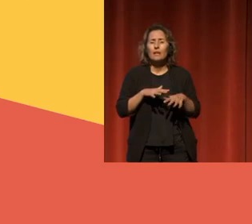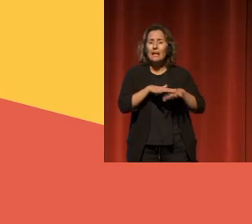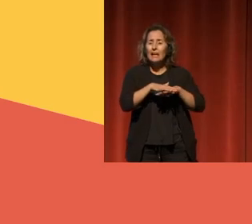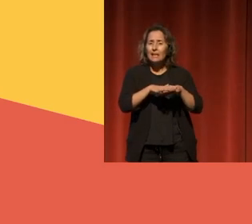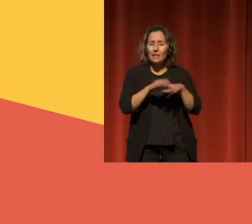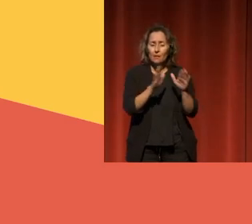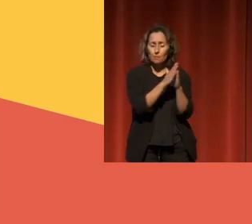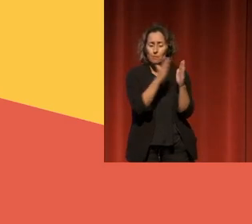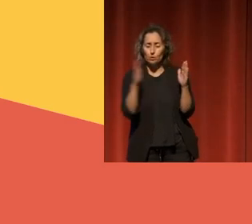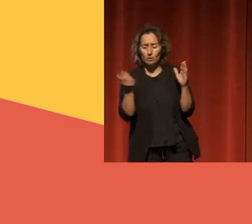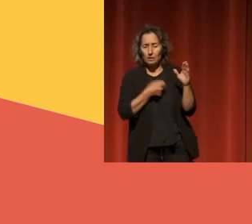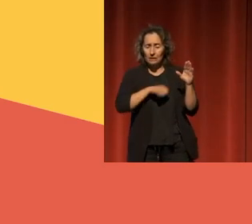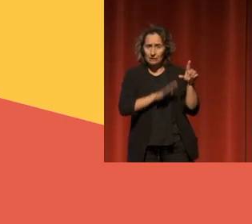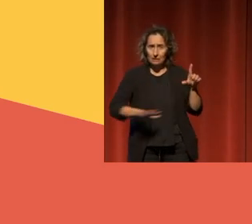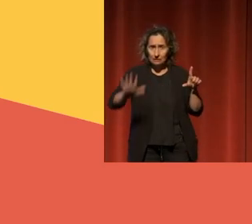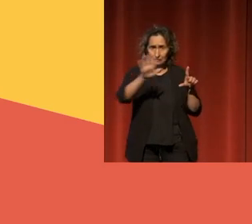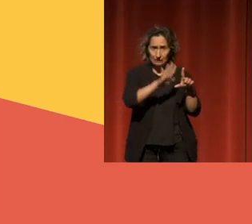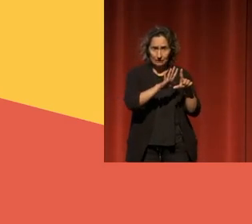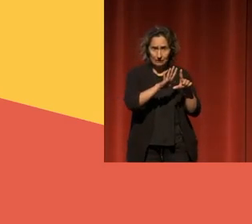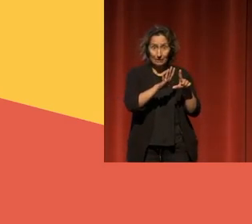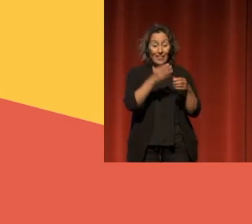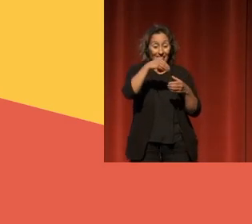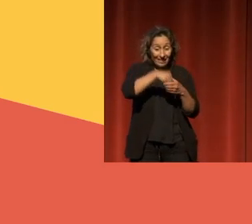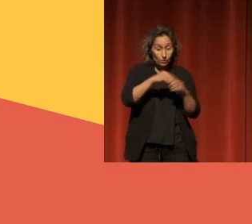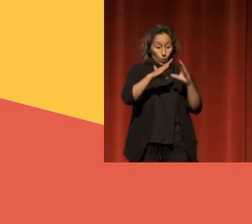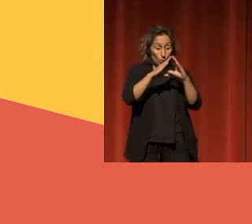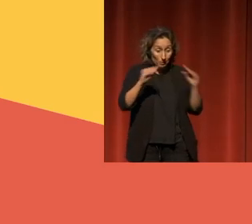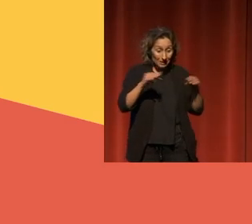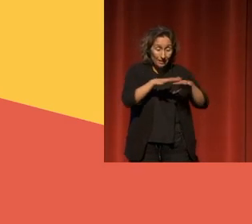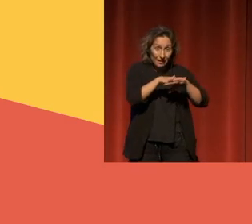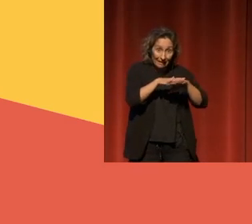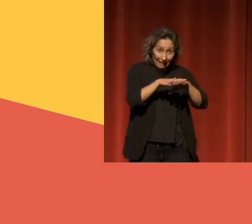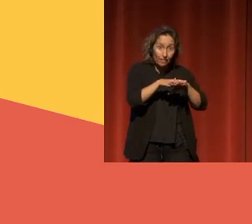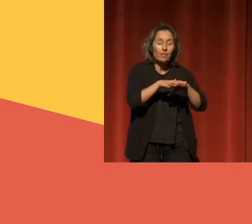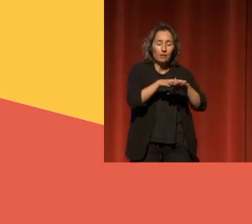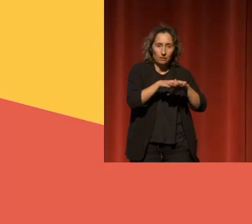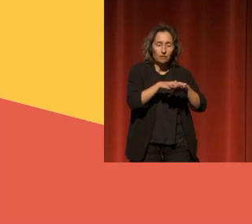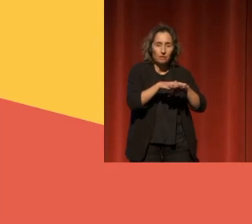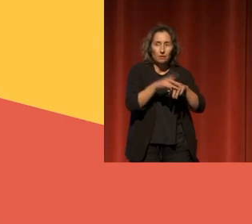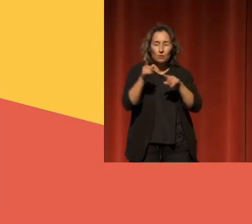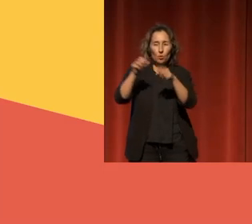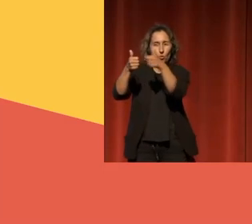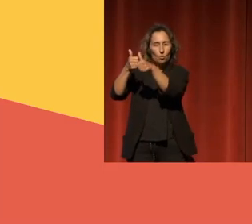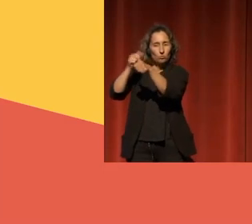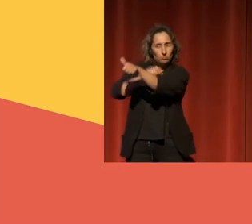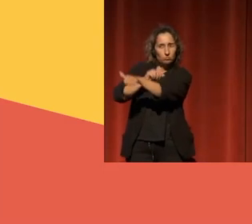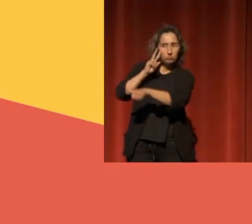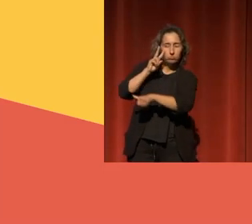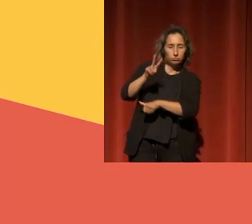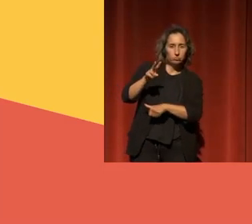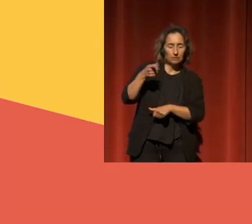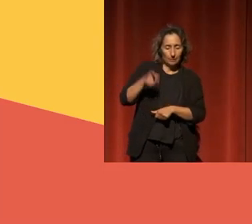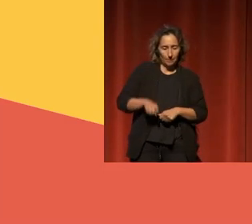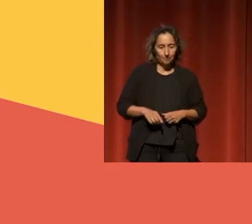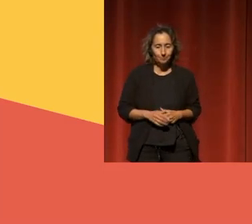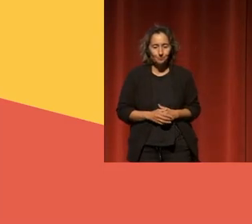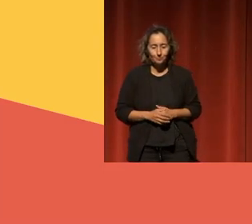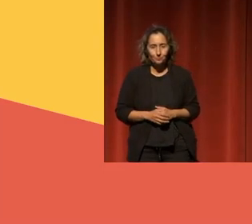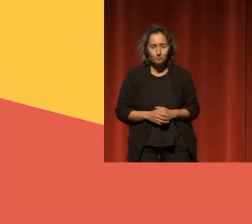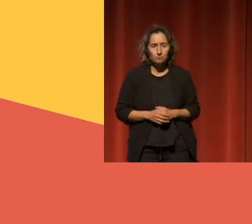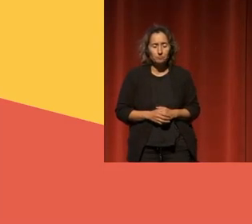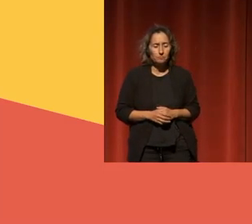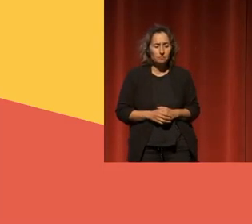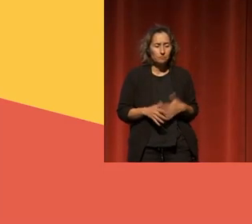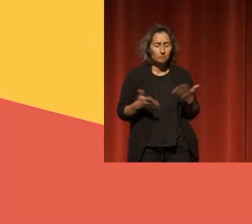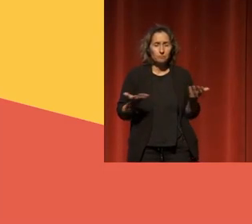españolas de las universidades que siguen el modelo de la Unión Europea eh nadie duda